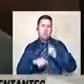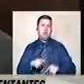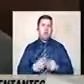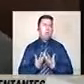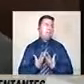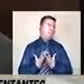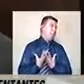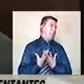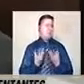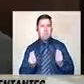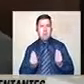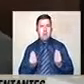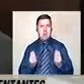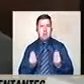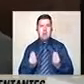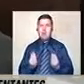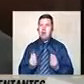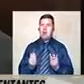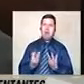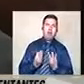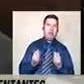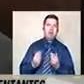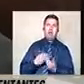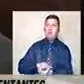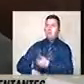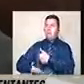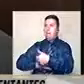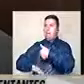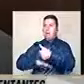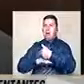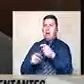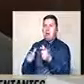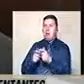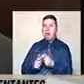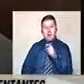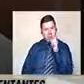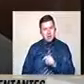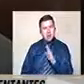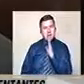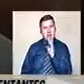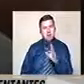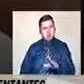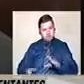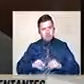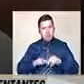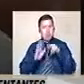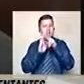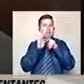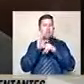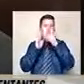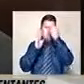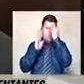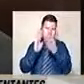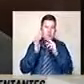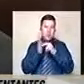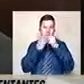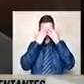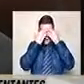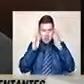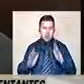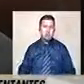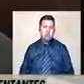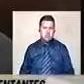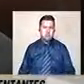dividiendo por satisfacer las exigencias de esta minoría deben ser ellos quienes se acojan las reglas establecidas de la democracia